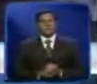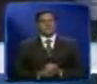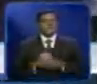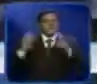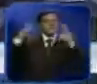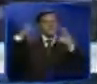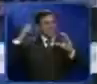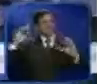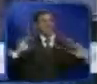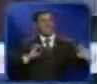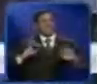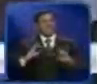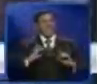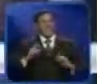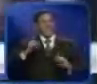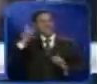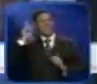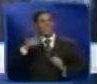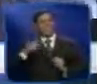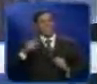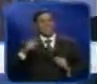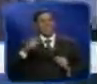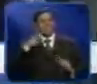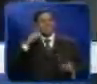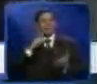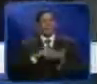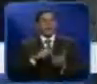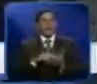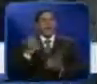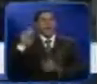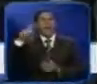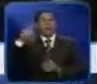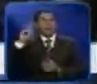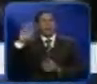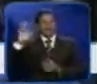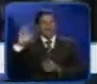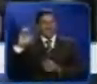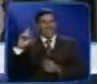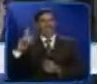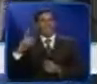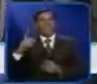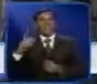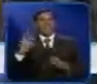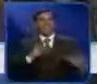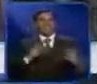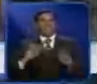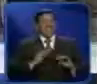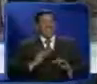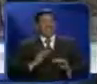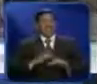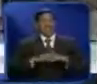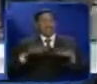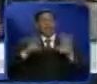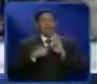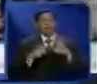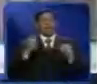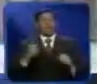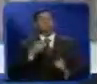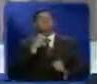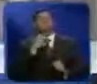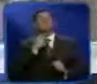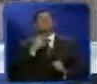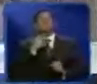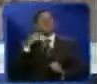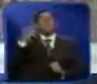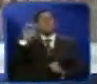cine y el teatro también se han visto beneficiados con la participación de Aponte. Los amantes de las tablas han podido disfrutar de su poderosa voz en títulos como